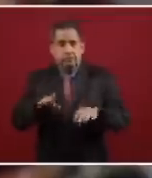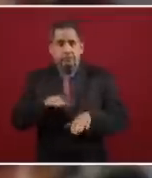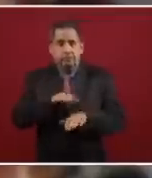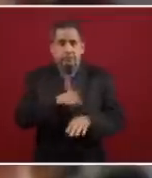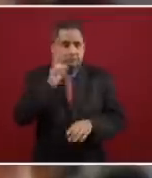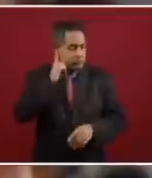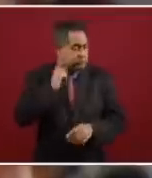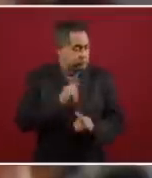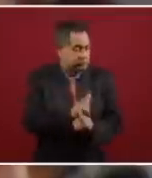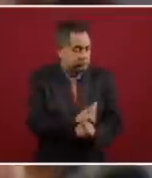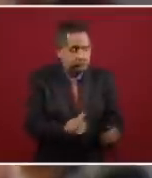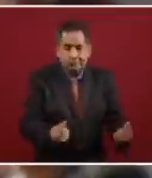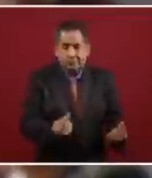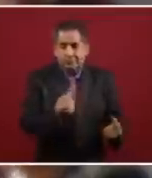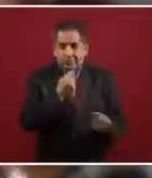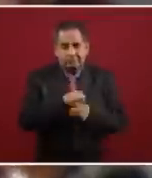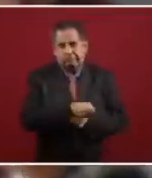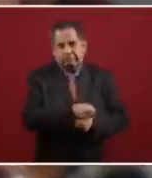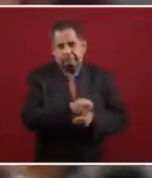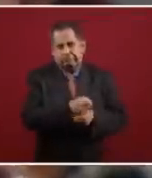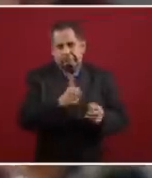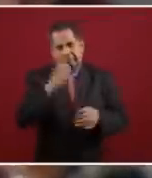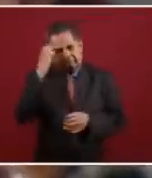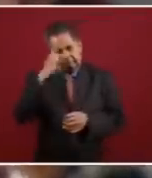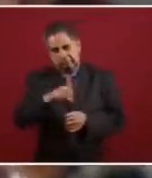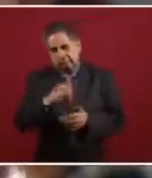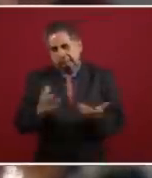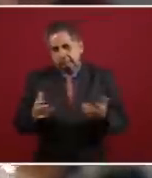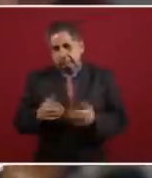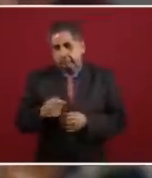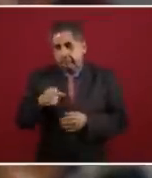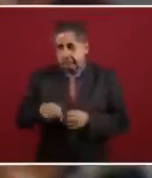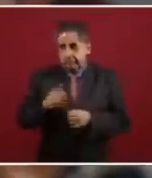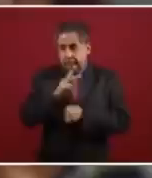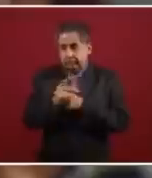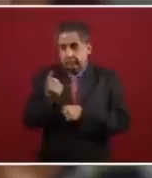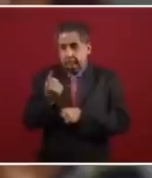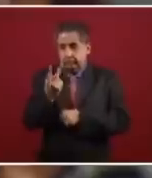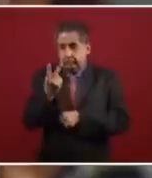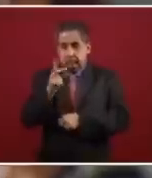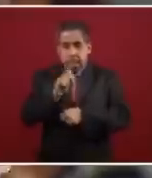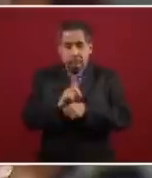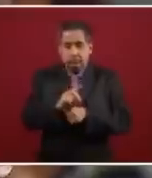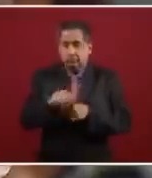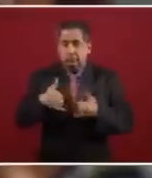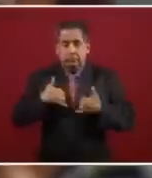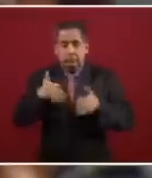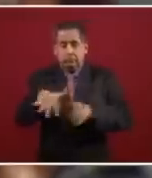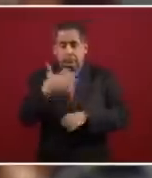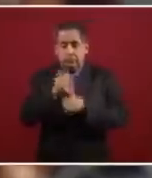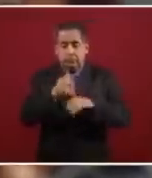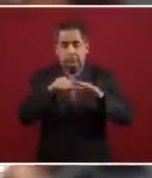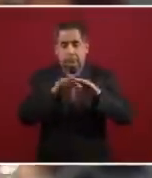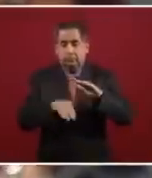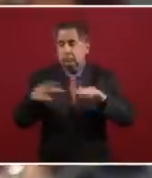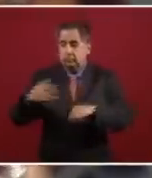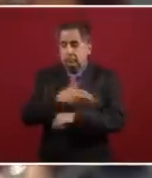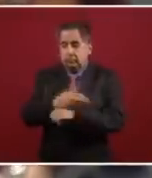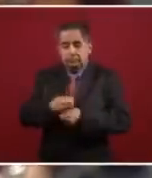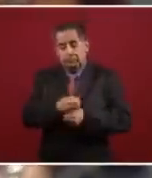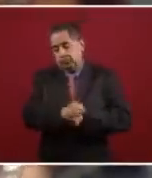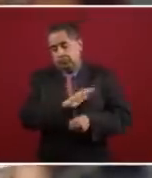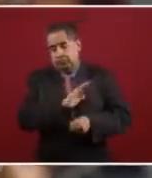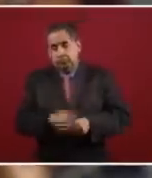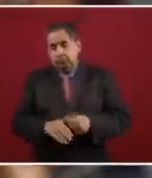infantil en el que exponemos que en este país, cada 2 días, un menor de 15 años es asesinado a manos de su familia.